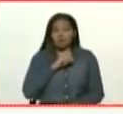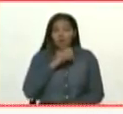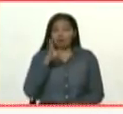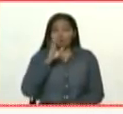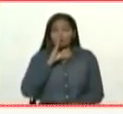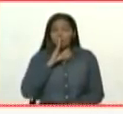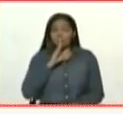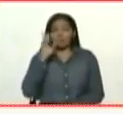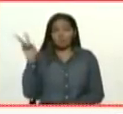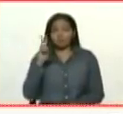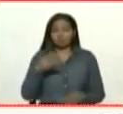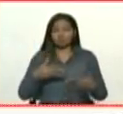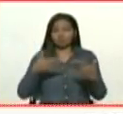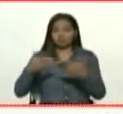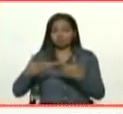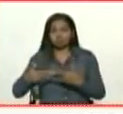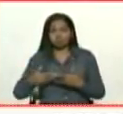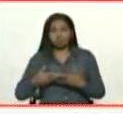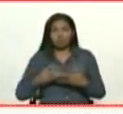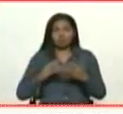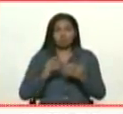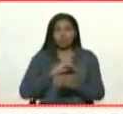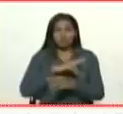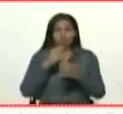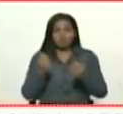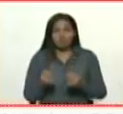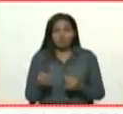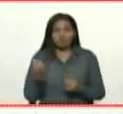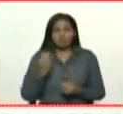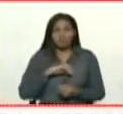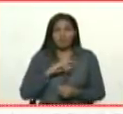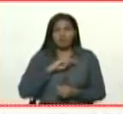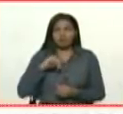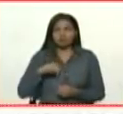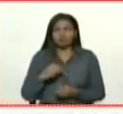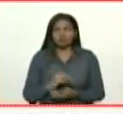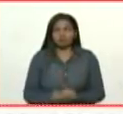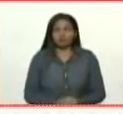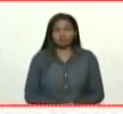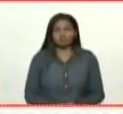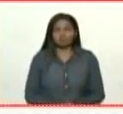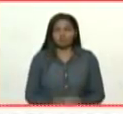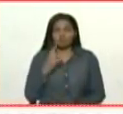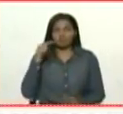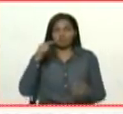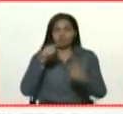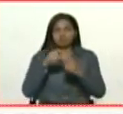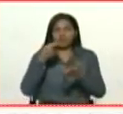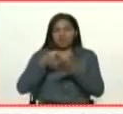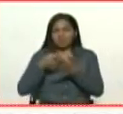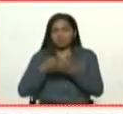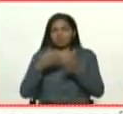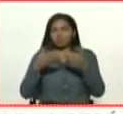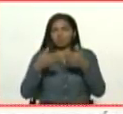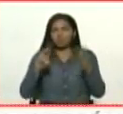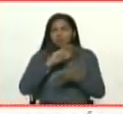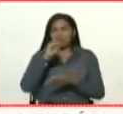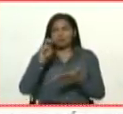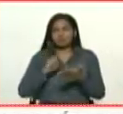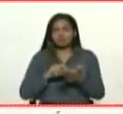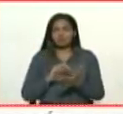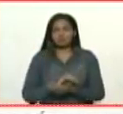entrega gruesos y poderosos dividendos que van a la inversión pública nacional.